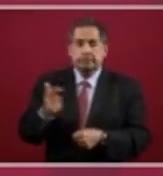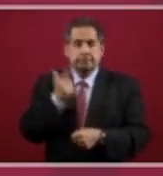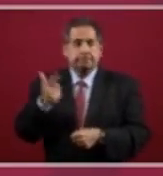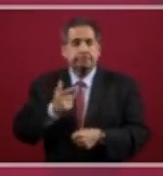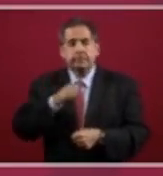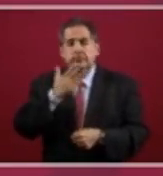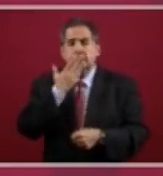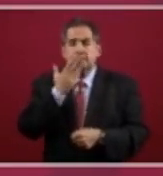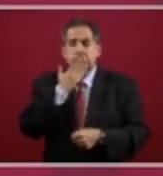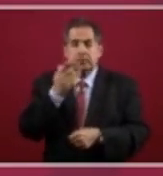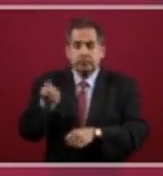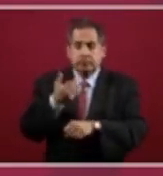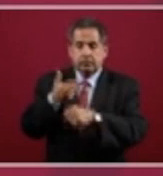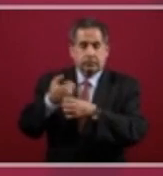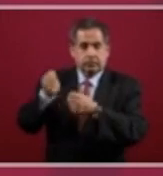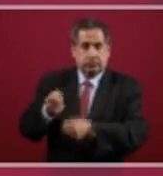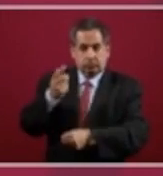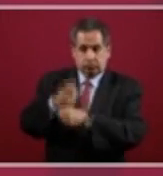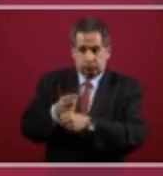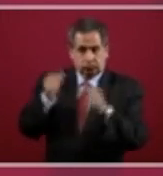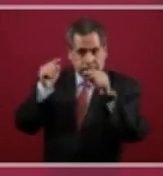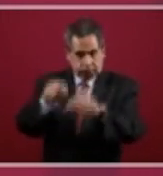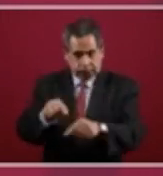Sonora, los secretarios de Seguridad,